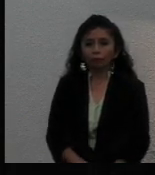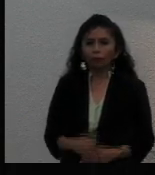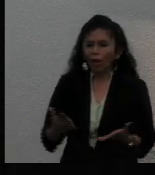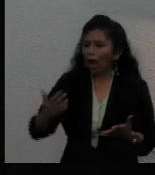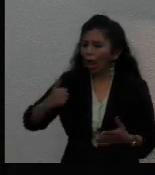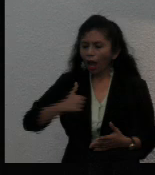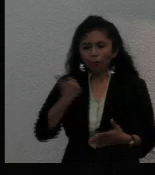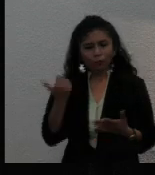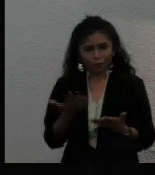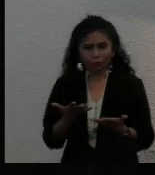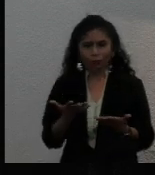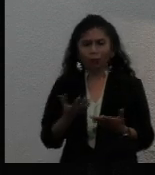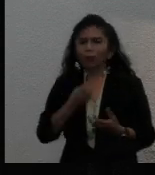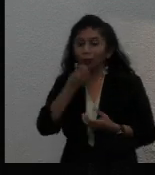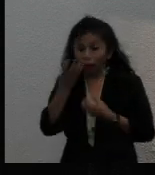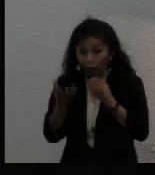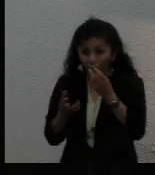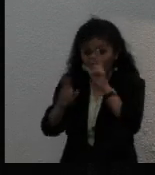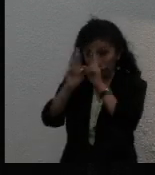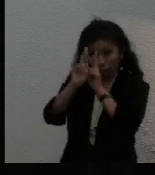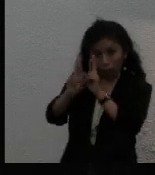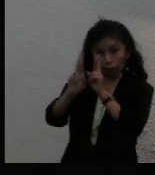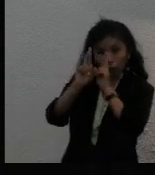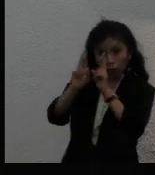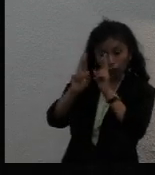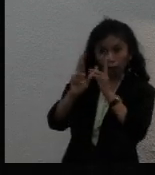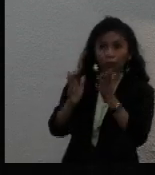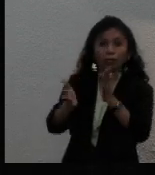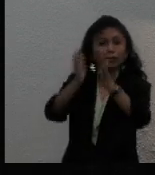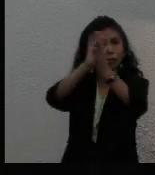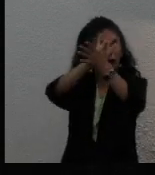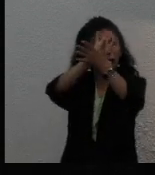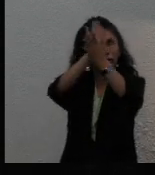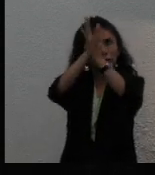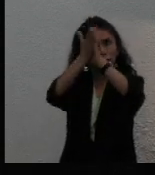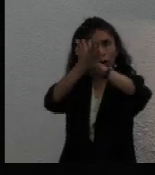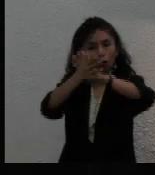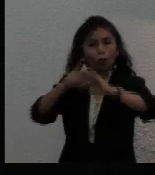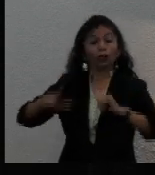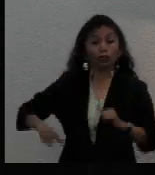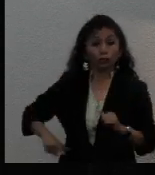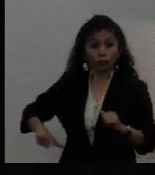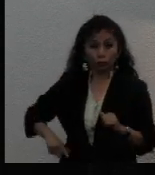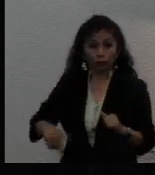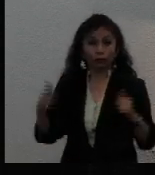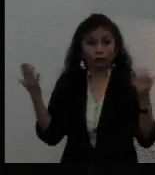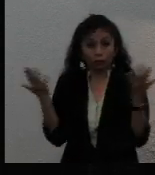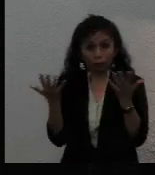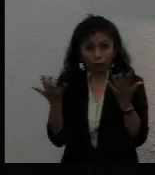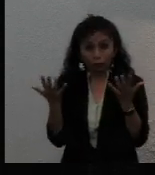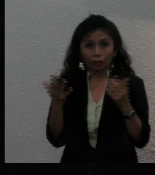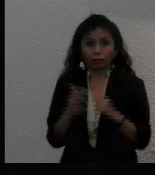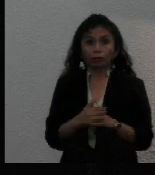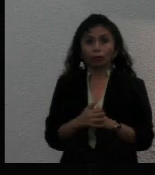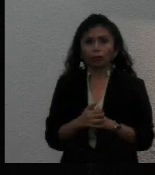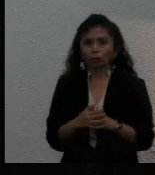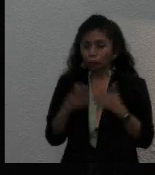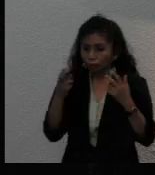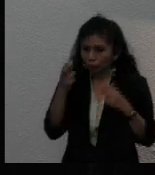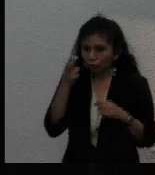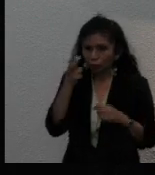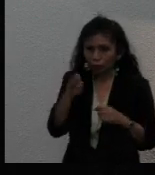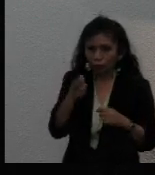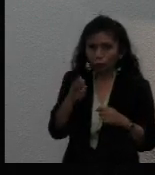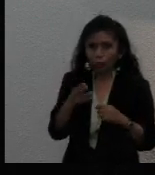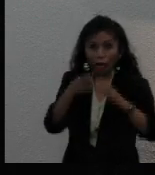Aprovecho este espacio para reconocer el trabajo de transformación que este gobierno ha llevado a cabo, dejando en claro que cuando